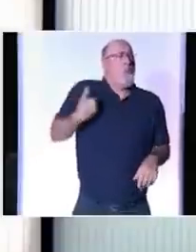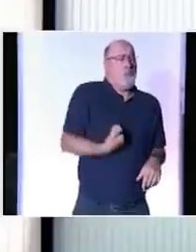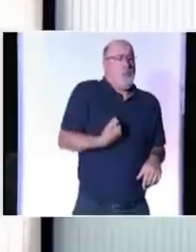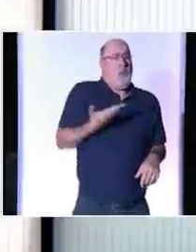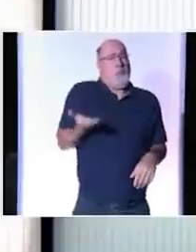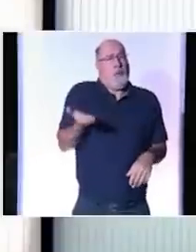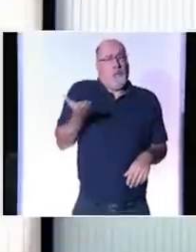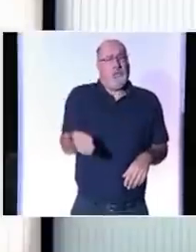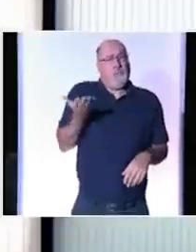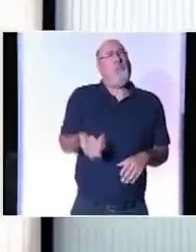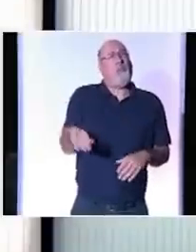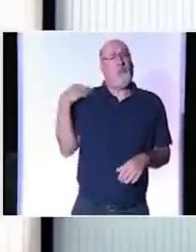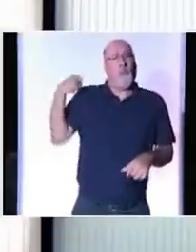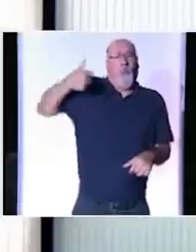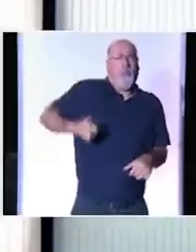los mindundis del PP.